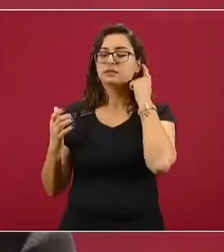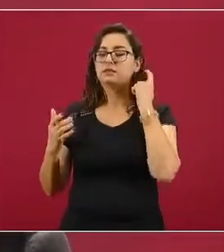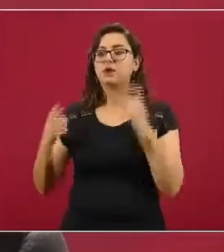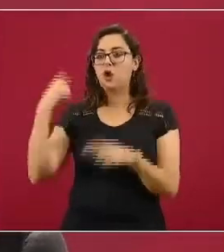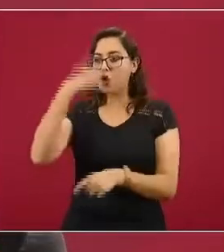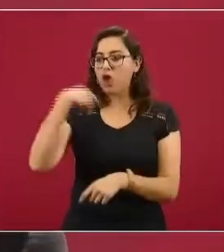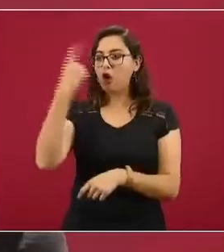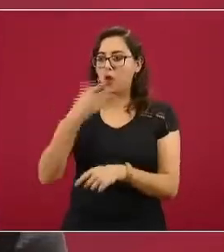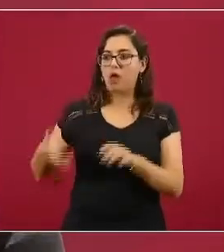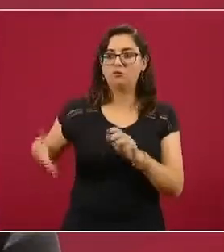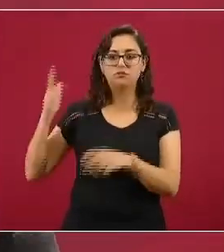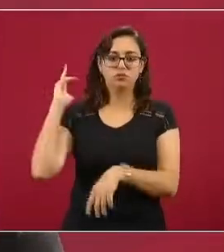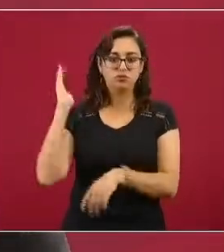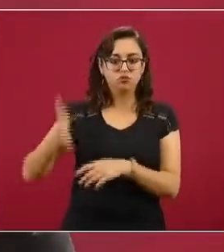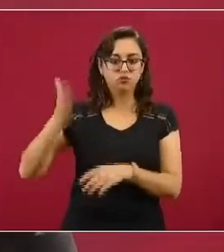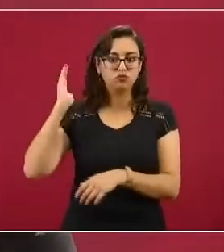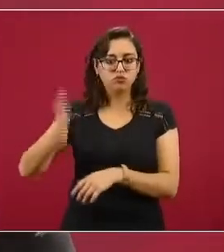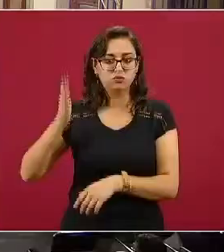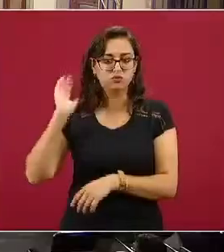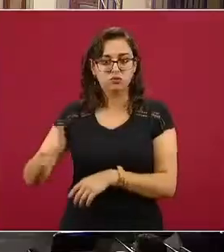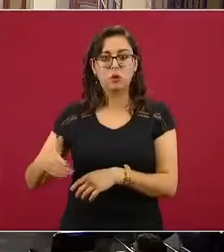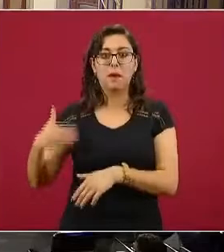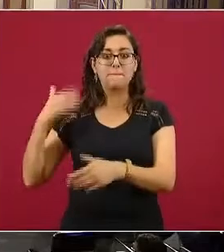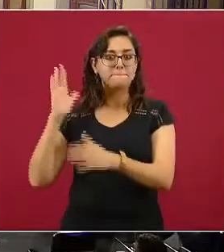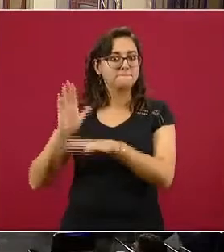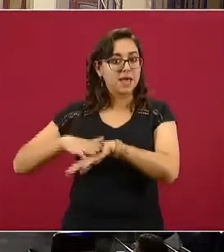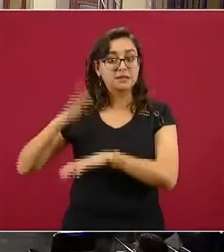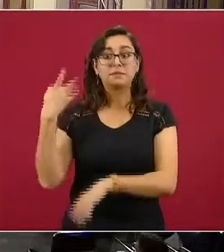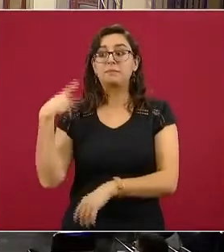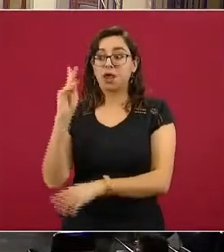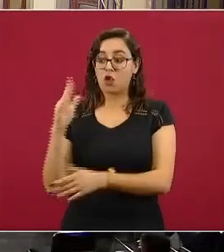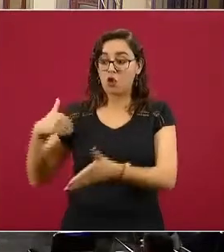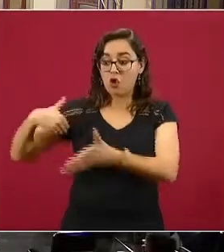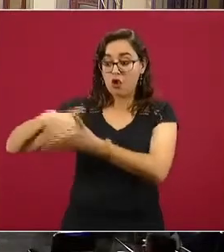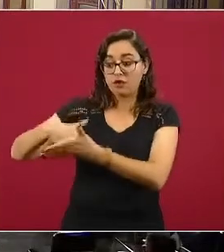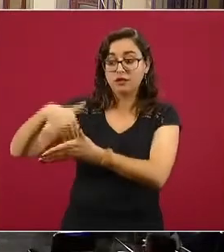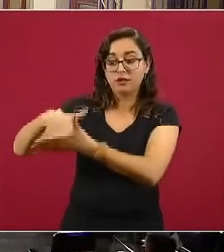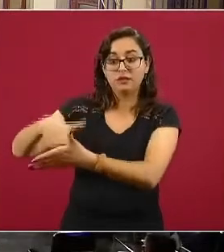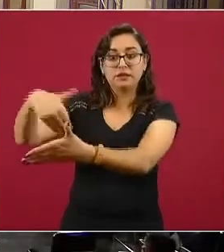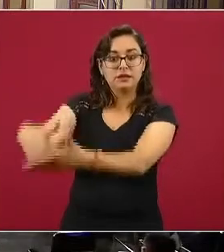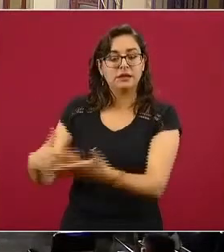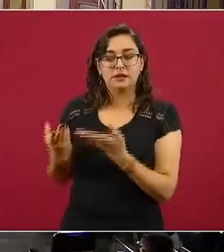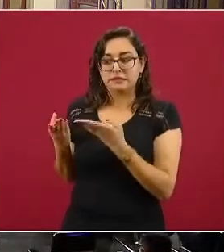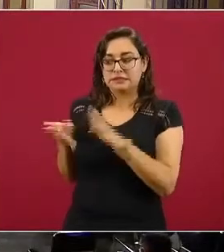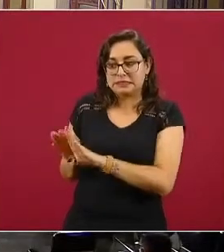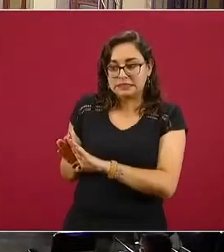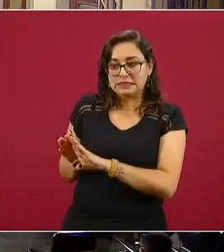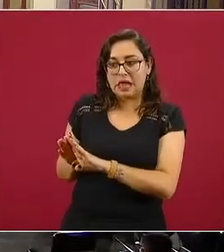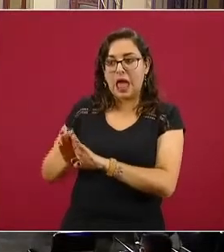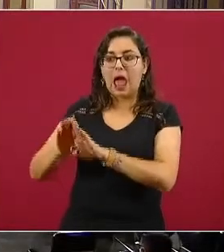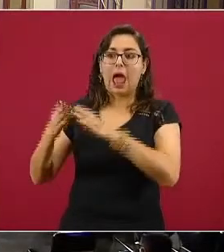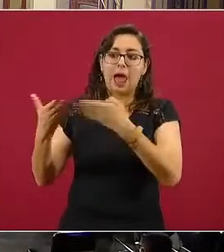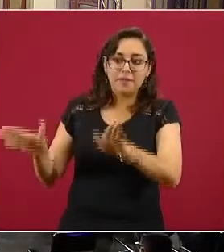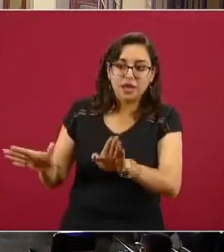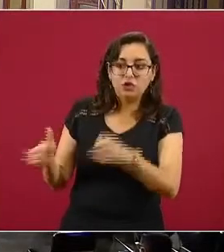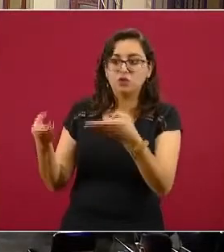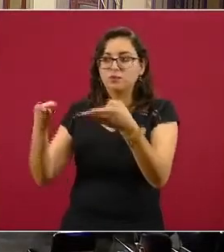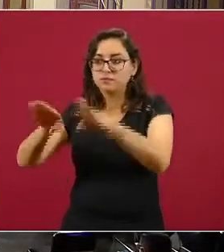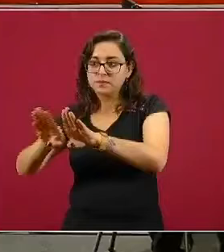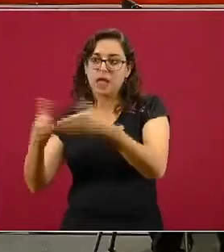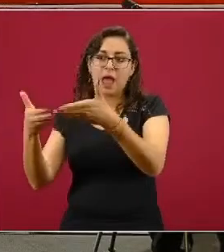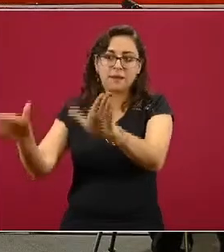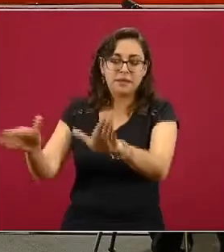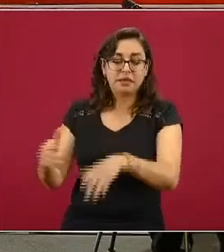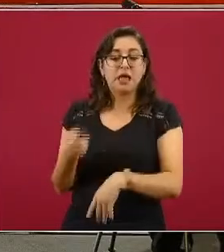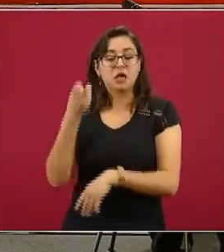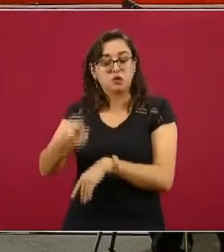se disminuyó el número de estaciones abiertas. Y eso lo que logró es hacer mucho más expedita la movilidad